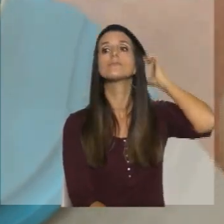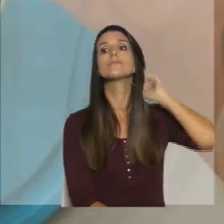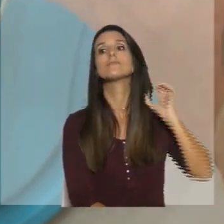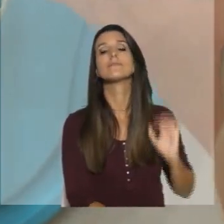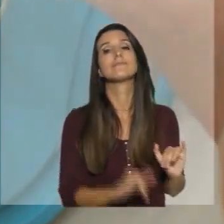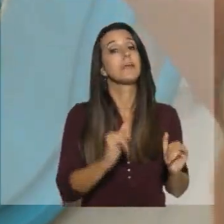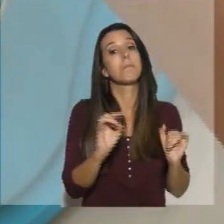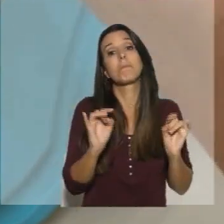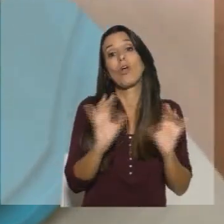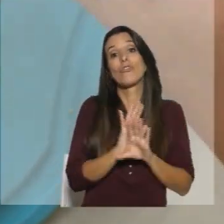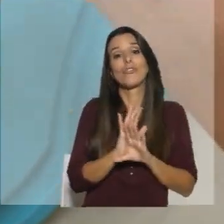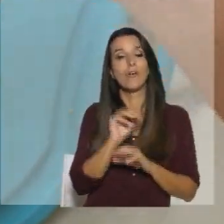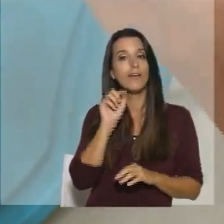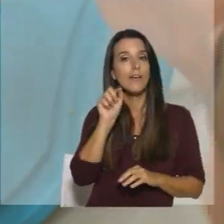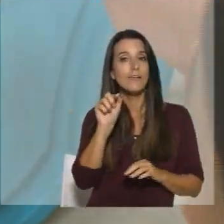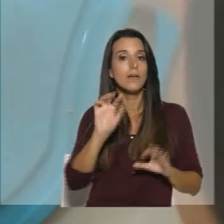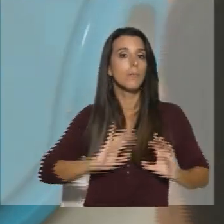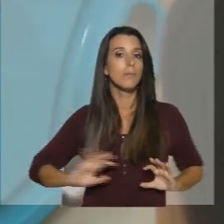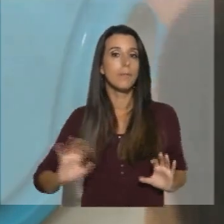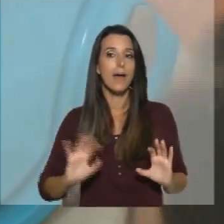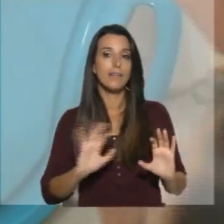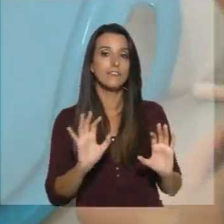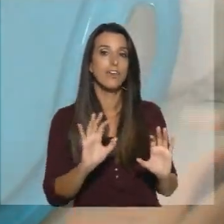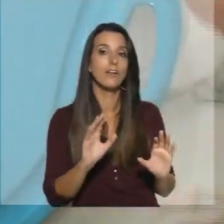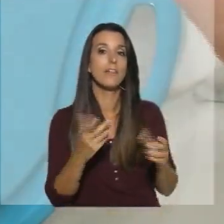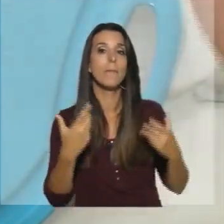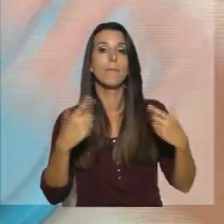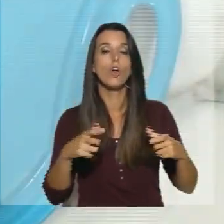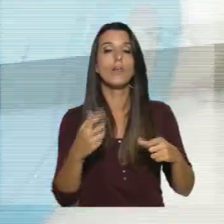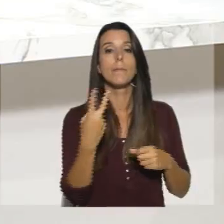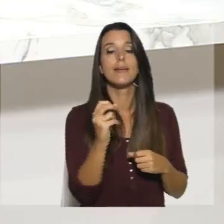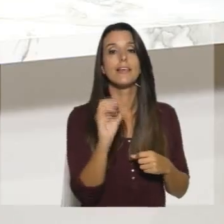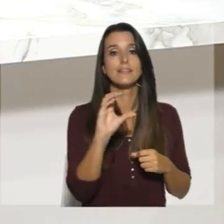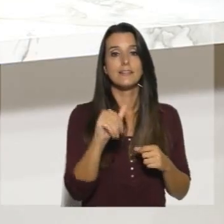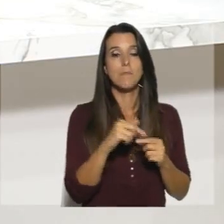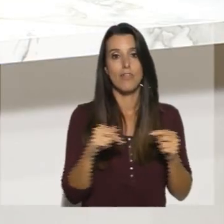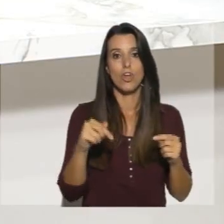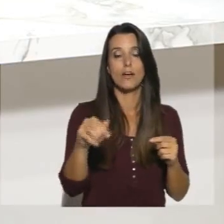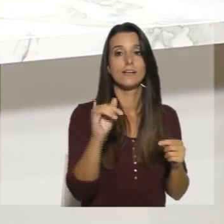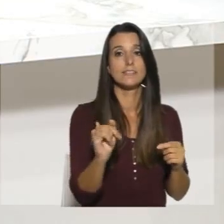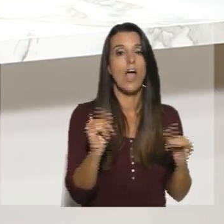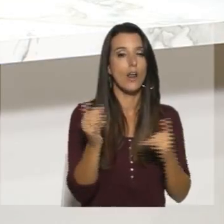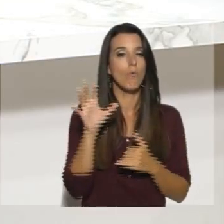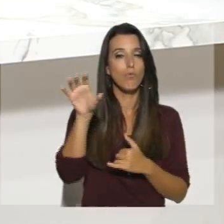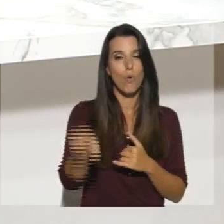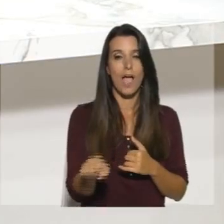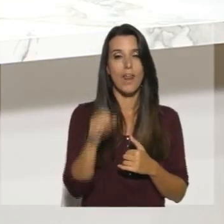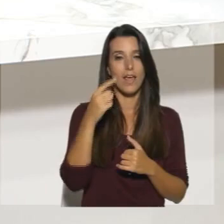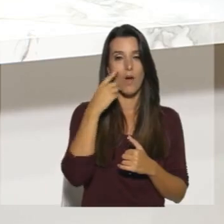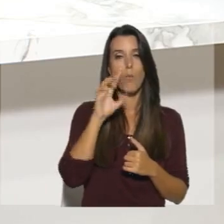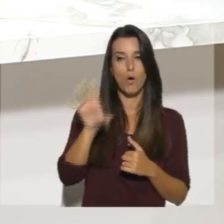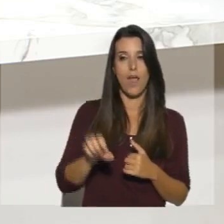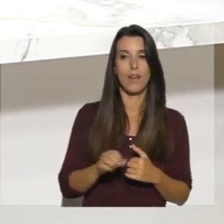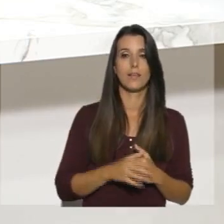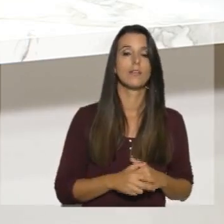Y ya lo tenemos. Y esa es la preparación, es la que vamos a llevar a ese molde de 20 centímetros. Esta es la preparación que vamos a llevar al molde, que voy a ir a buscar una hora que creo que me lo dejé por perfecto. Acá.